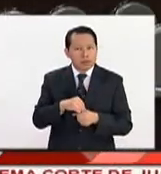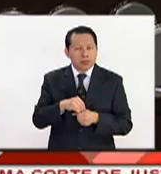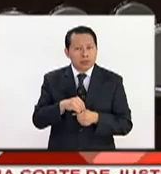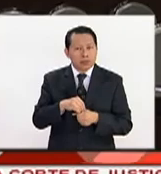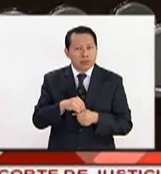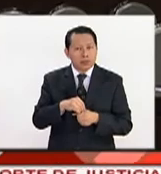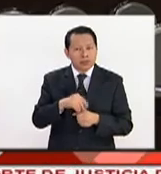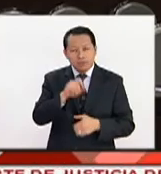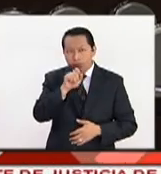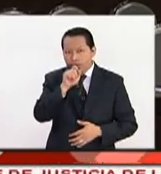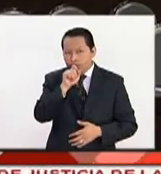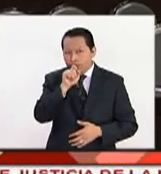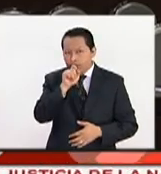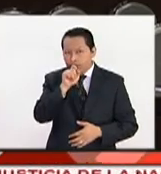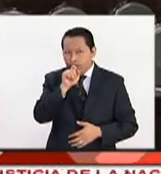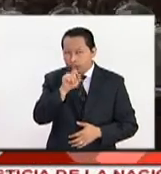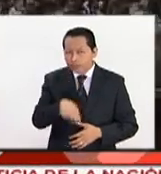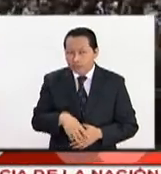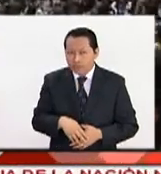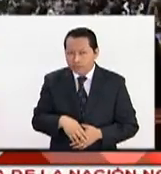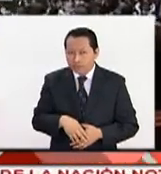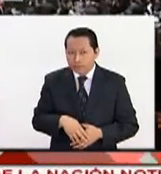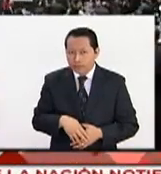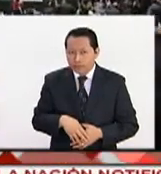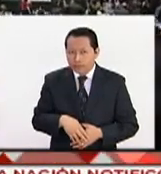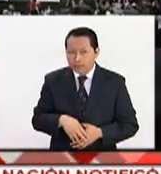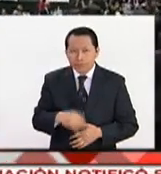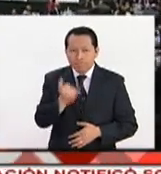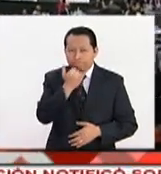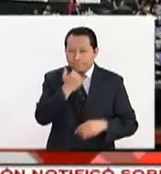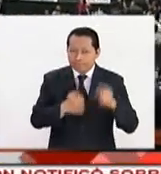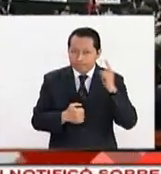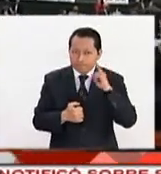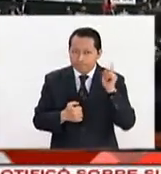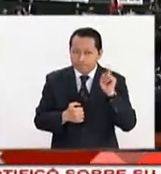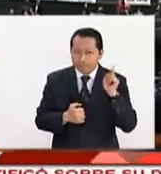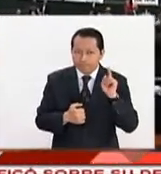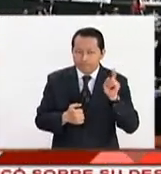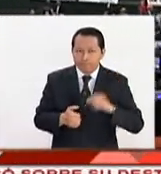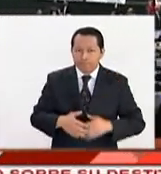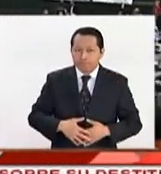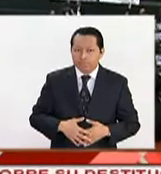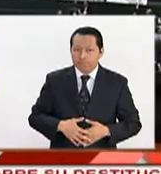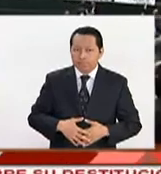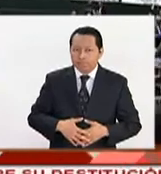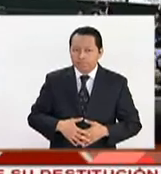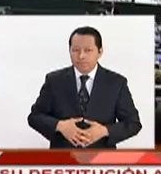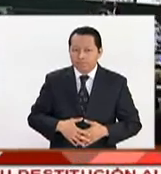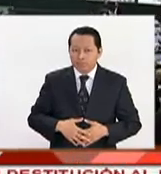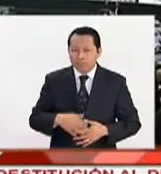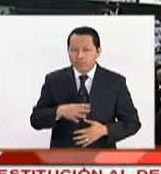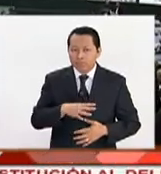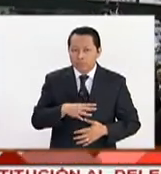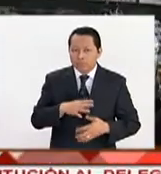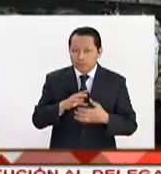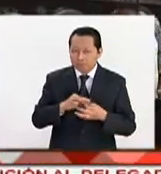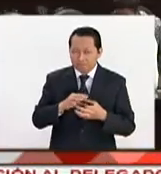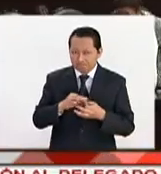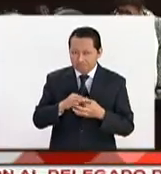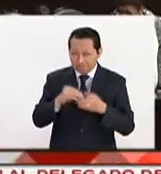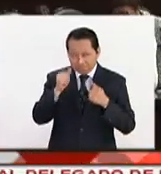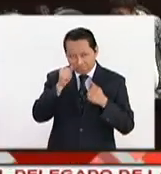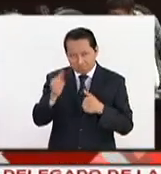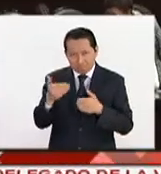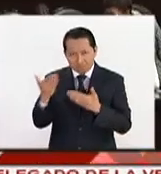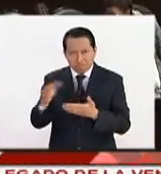de los cuales 20.500 son para la reconstrucción por los sismos de septiembre pasado. Vamos a ver y escuchar a Jorge Estefan